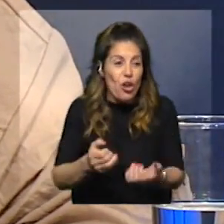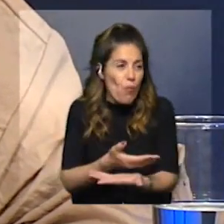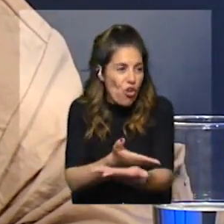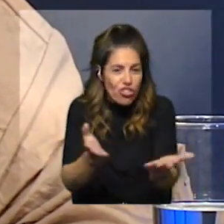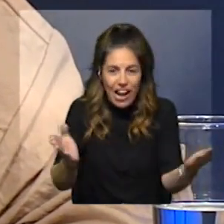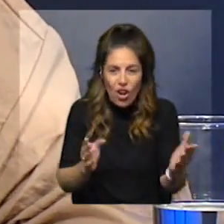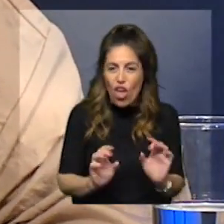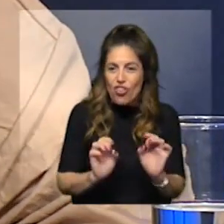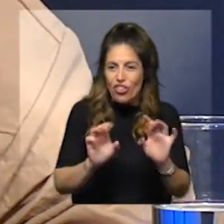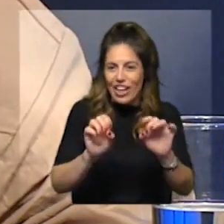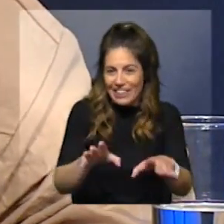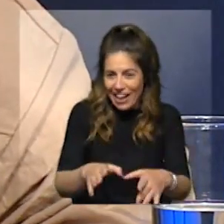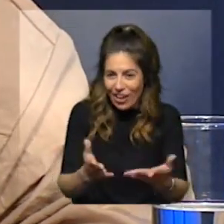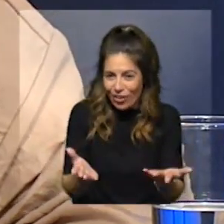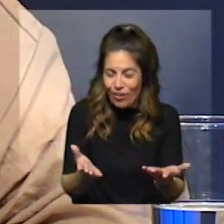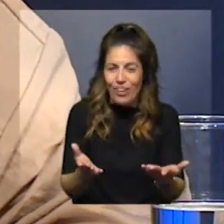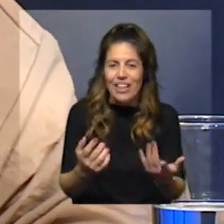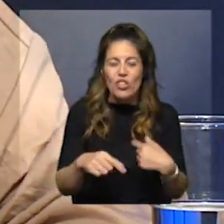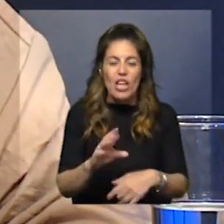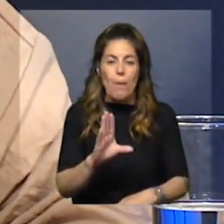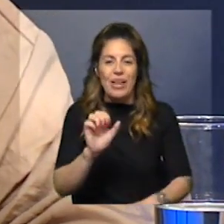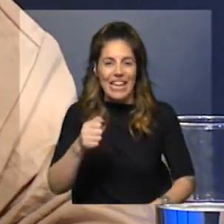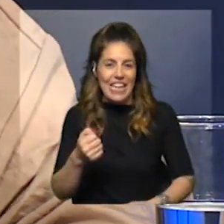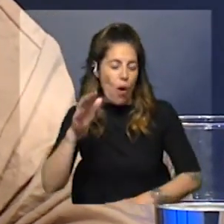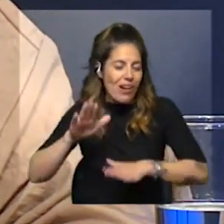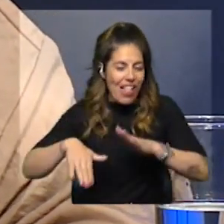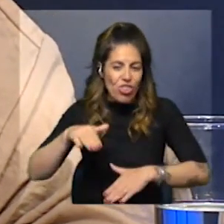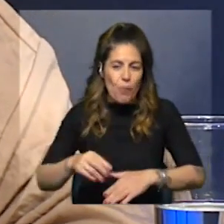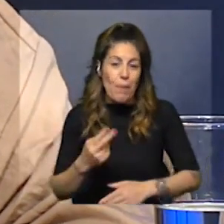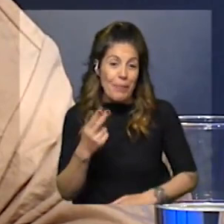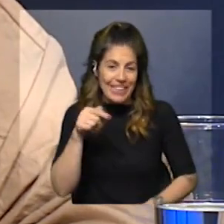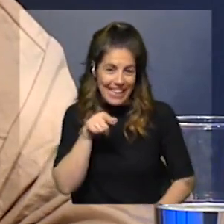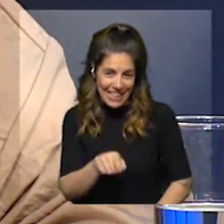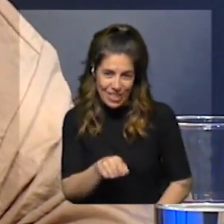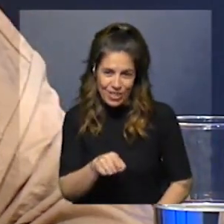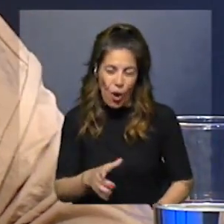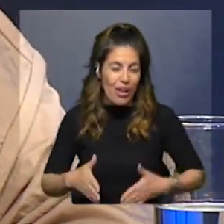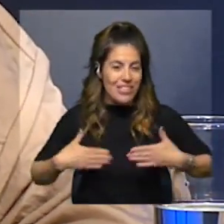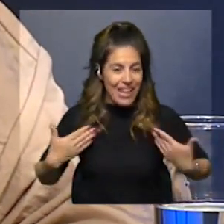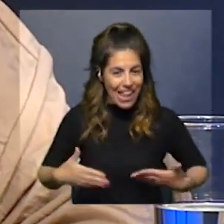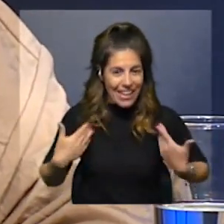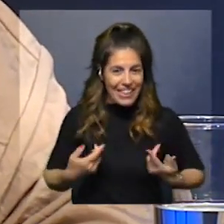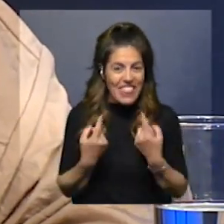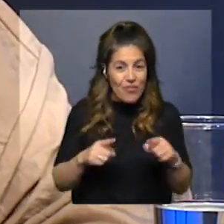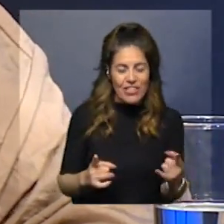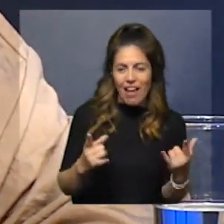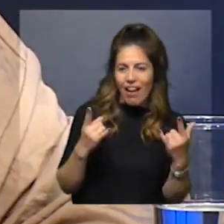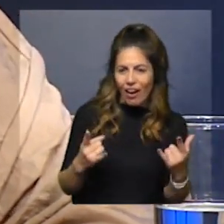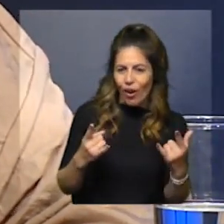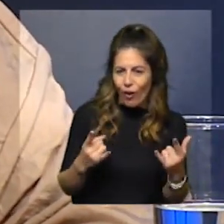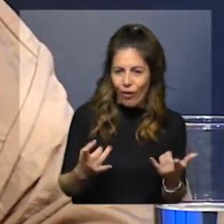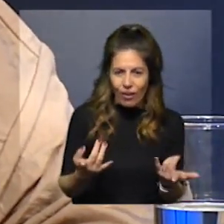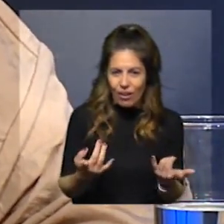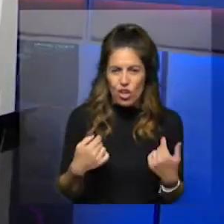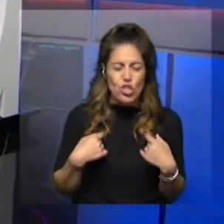y contagiarlo. Y creo que la plena o el candombe te permiten eso, esa alegría que, a diferencia del rock, ponele,